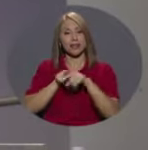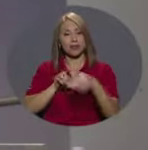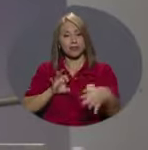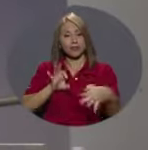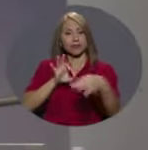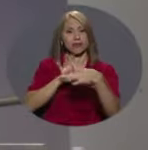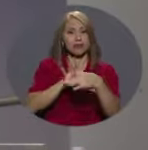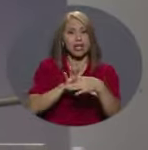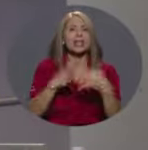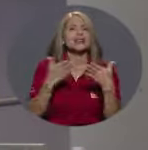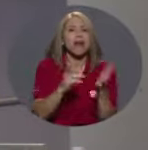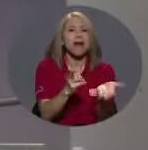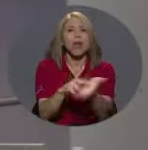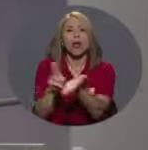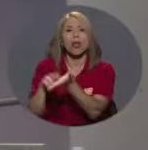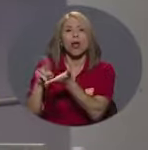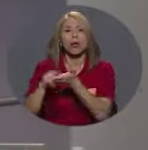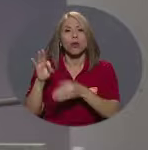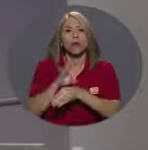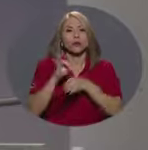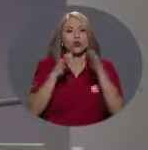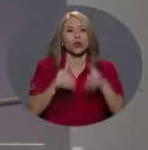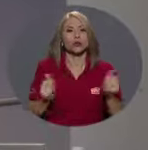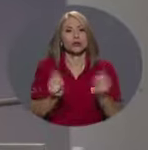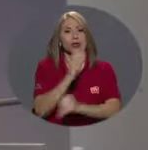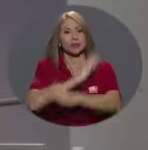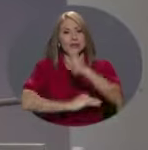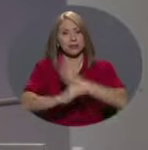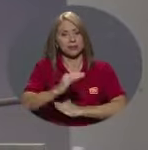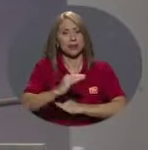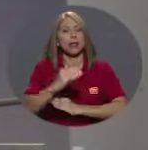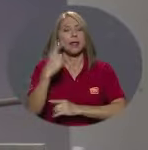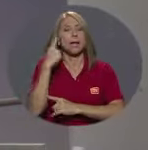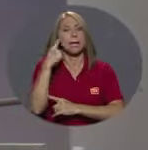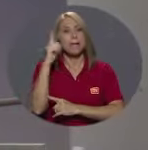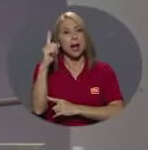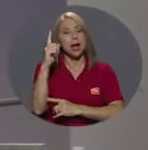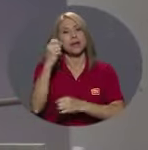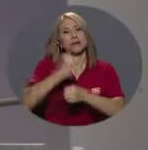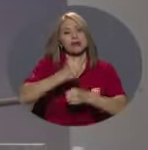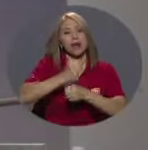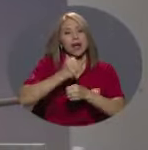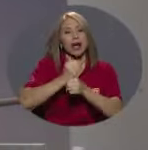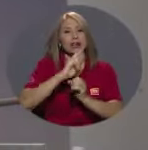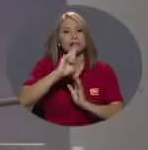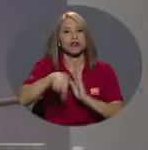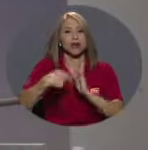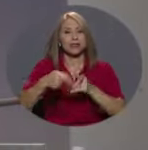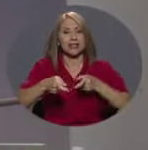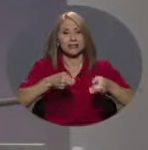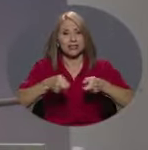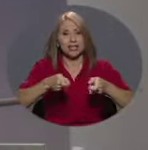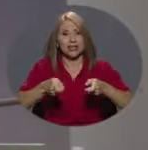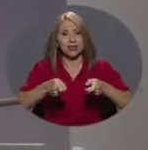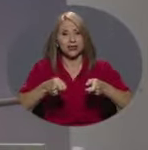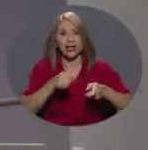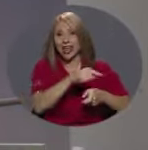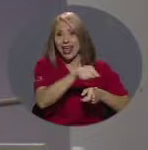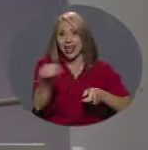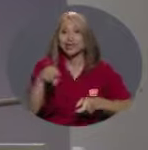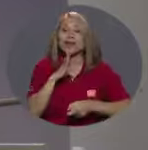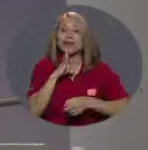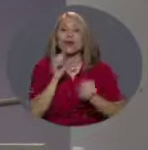unido a esta iniciativa y contrató a varios funcionarios con algún tipo de discapacidad para desempeñarse en roles